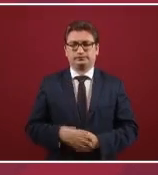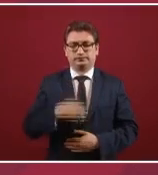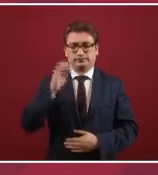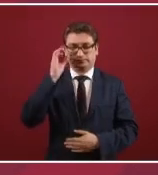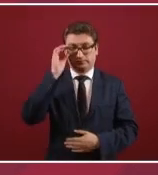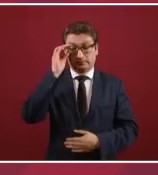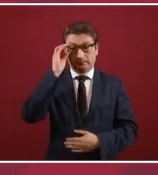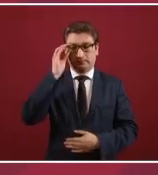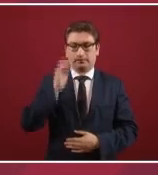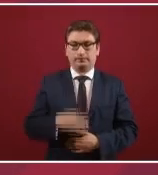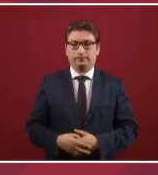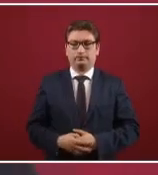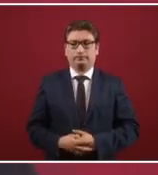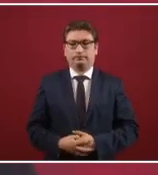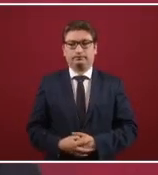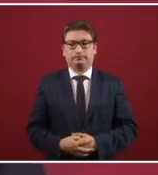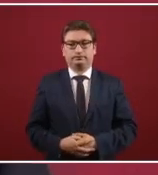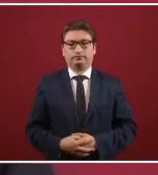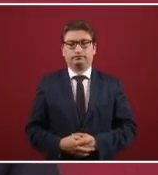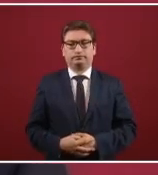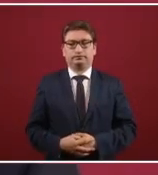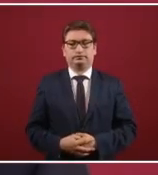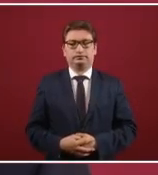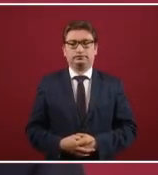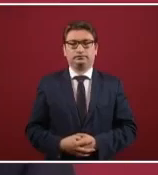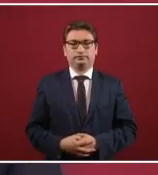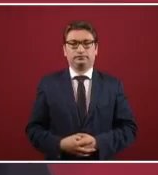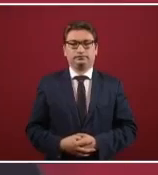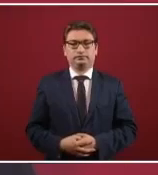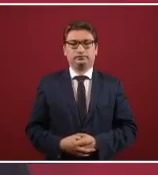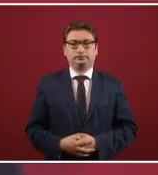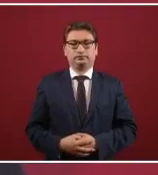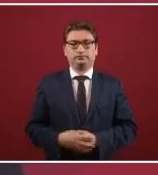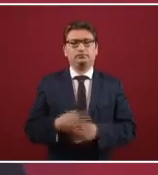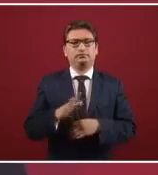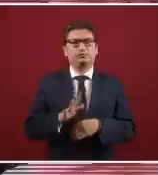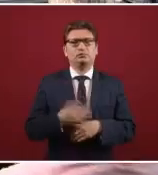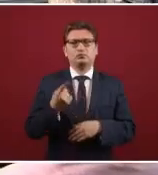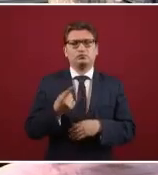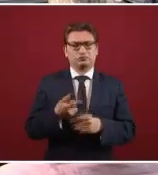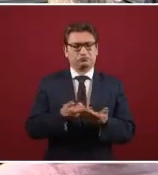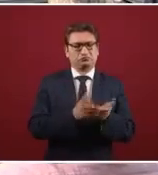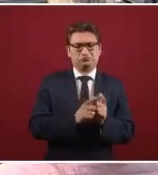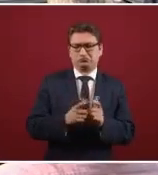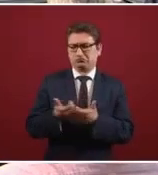qué ay y desencuentros